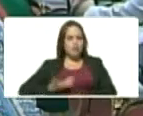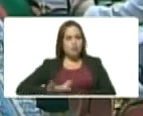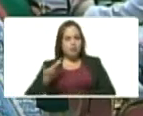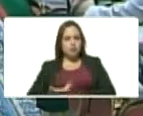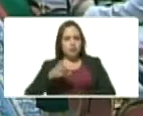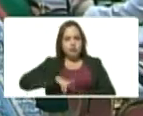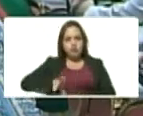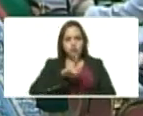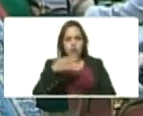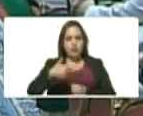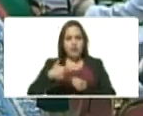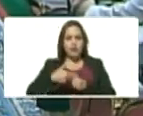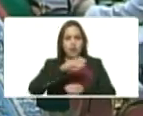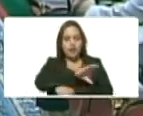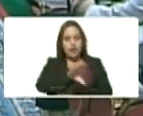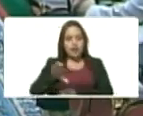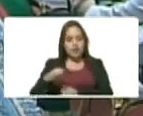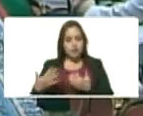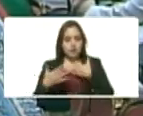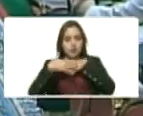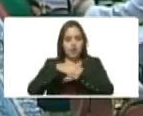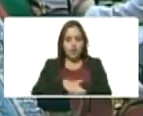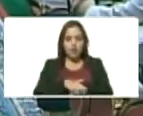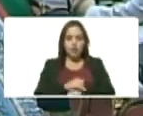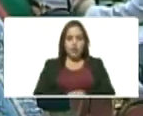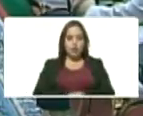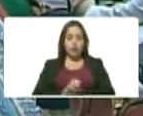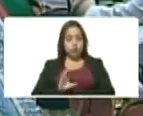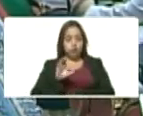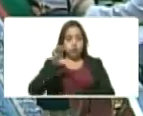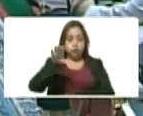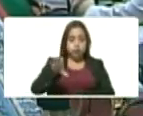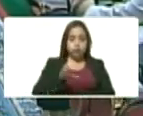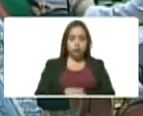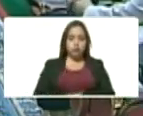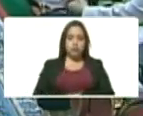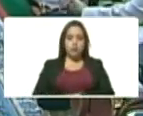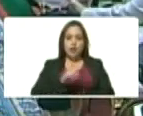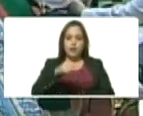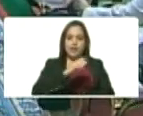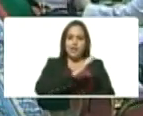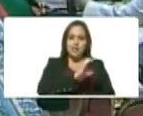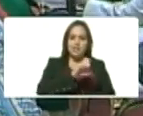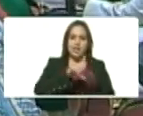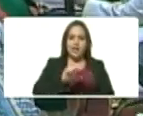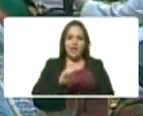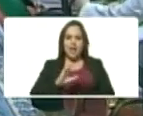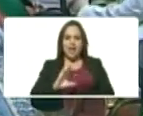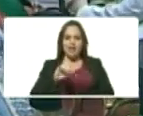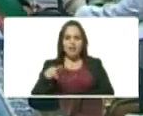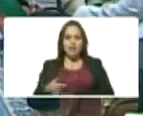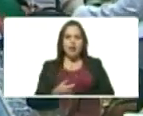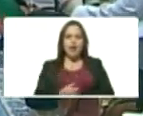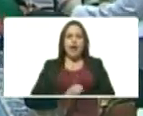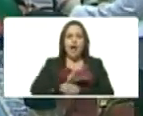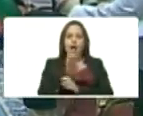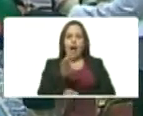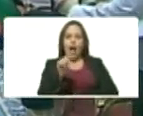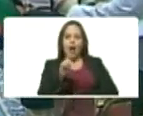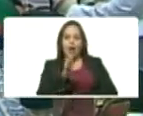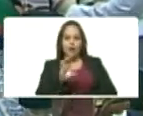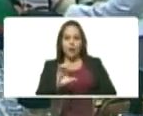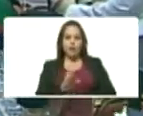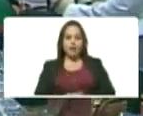través de Petrocaribe, y la integración regional a través de la CELAT y el ALBA TCP. El pasado 14 de